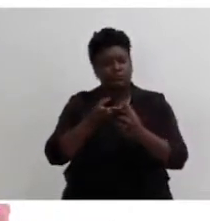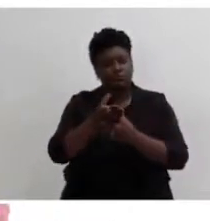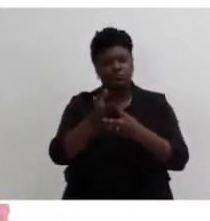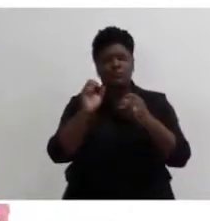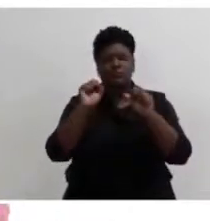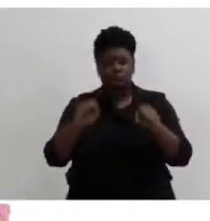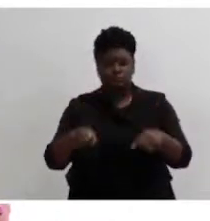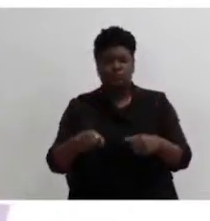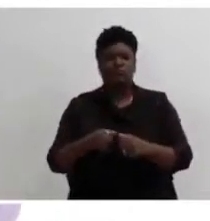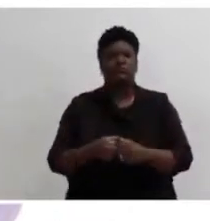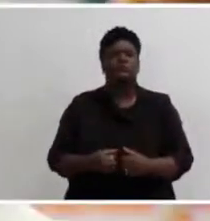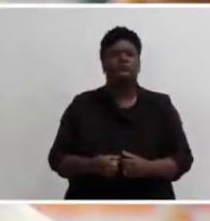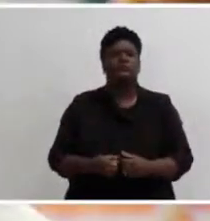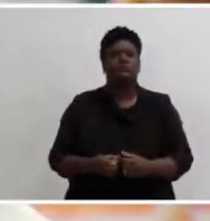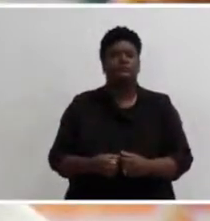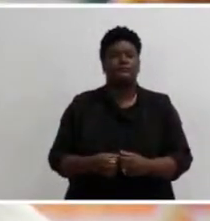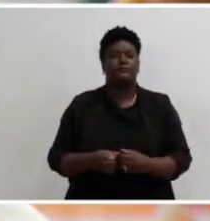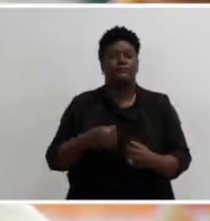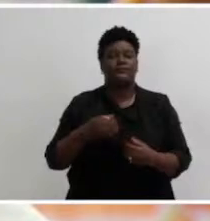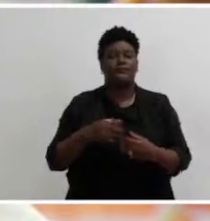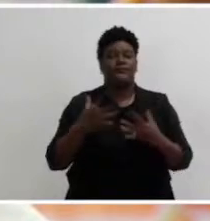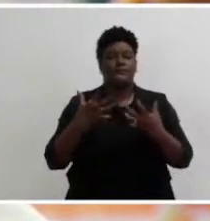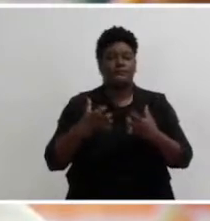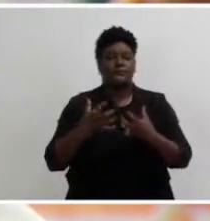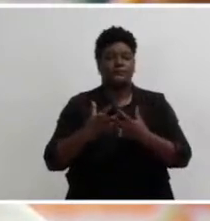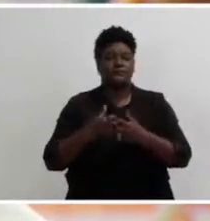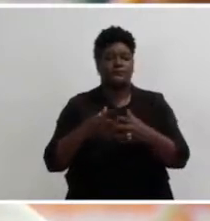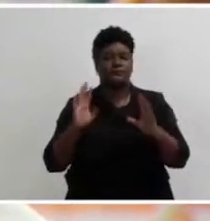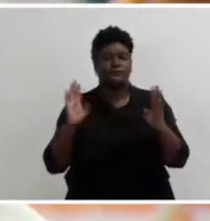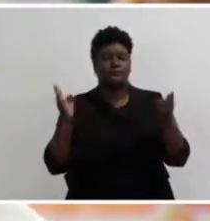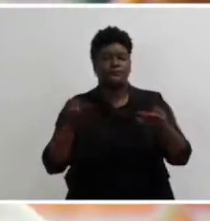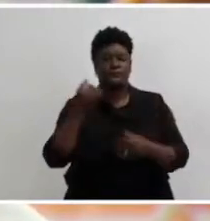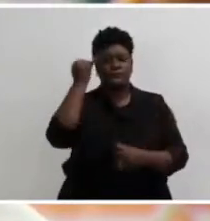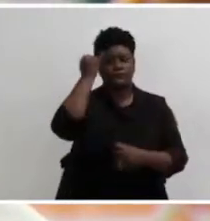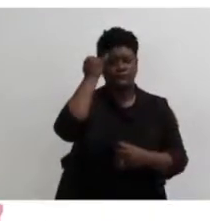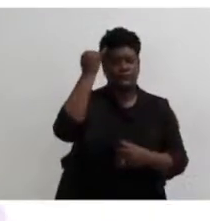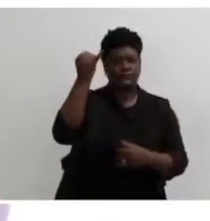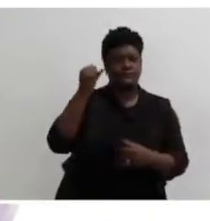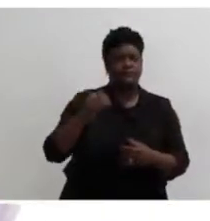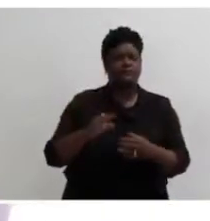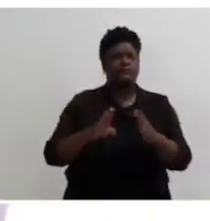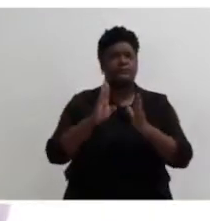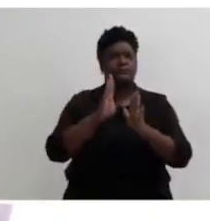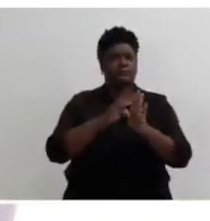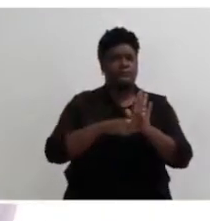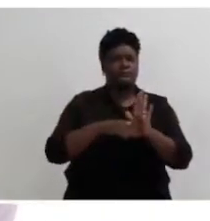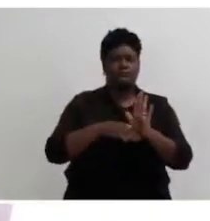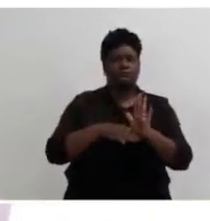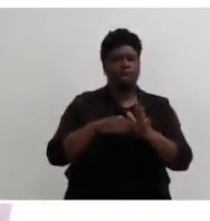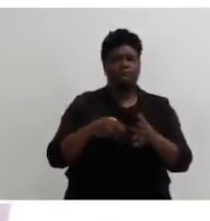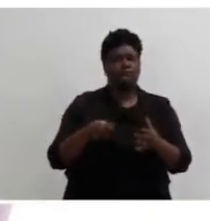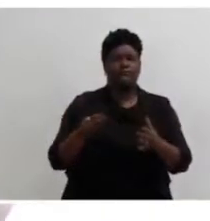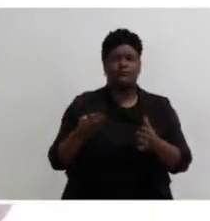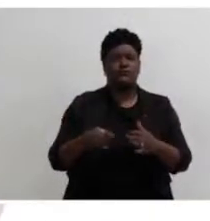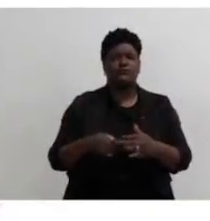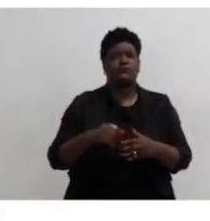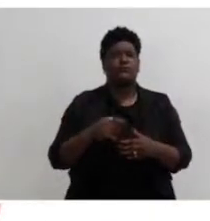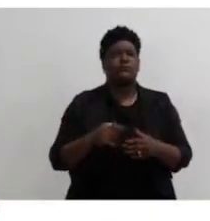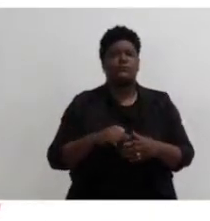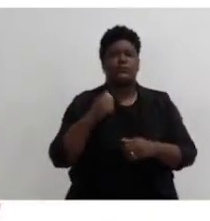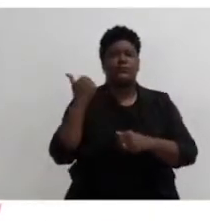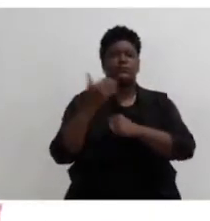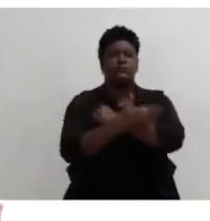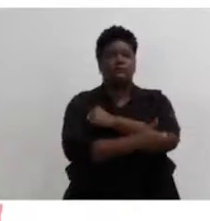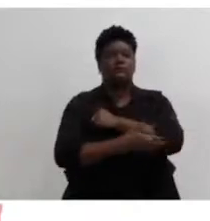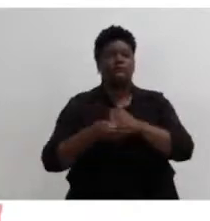industria, no con la tradicional idea de mano de obra barata, sino para atraer inversiones que ofrezcan